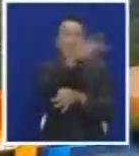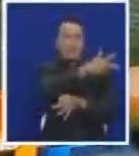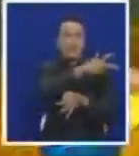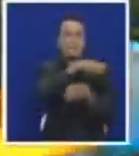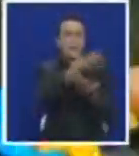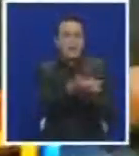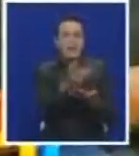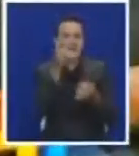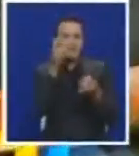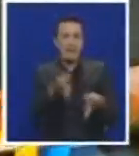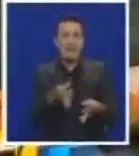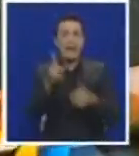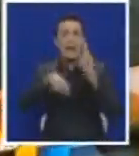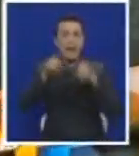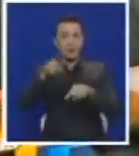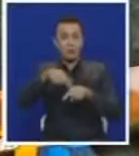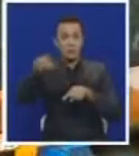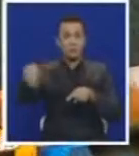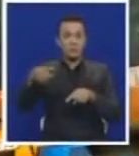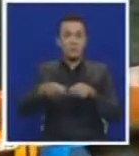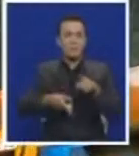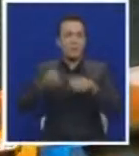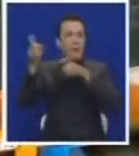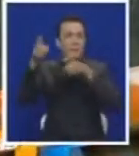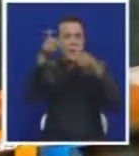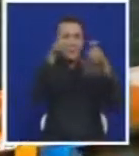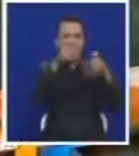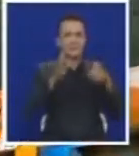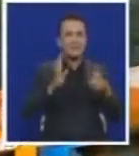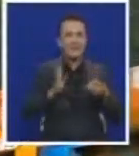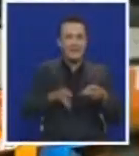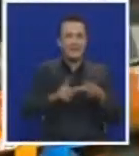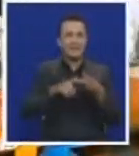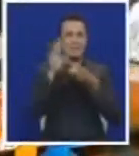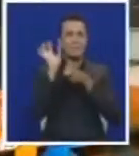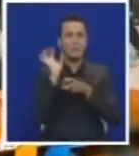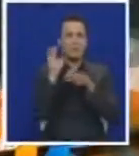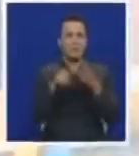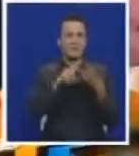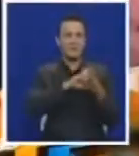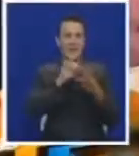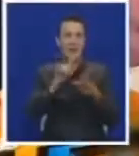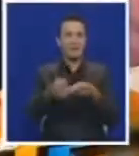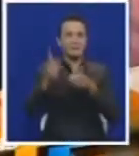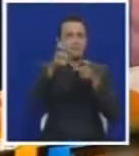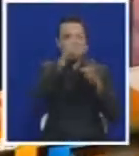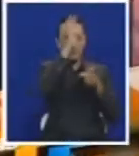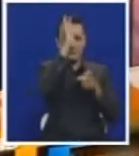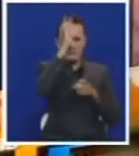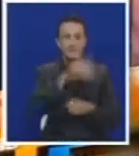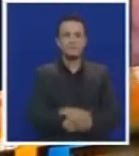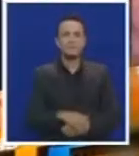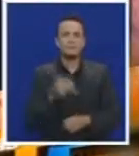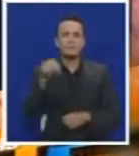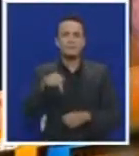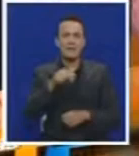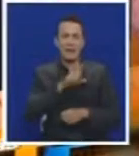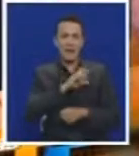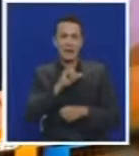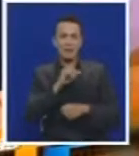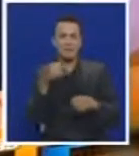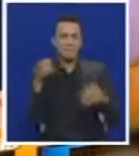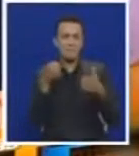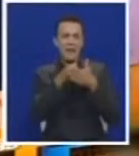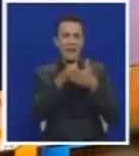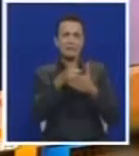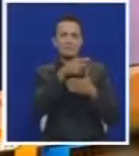heridos más graves están siendo trasladados a hospitales de Santander de Clichao, Popayán y Cali. Atentado en Cali. Sicarios